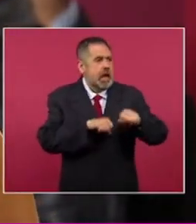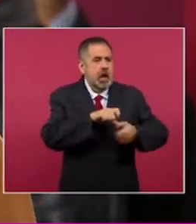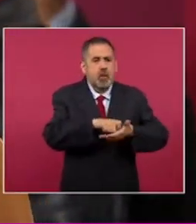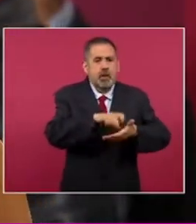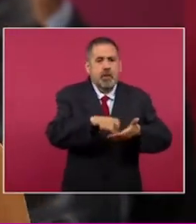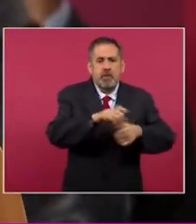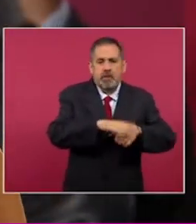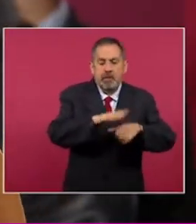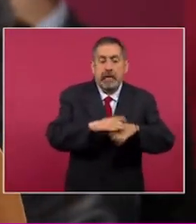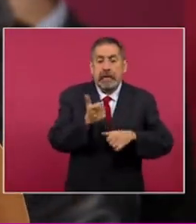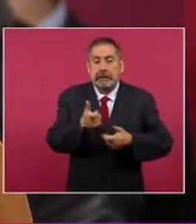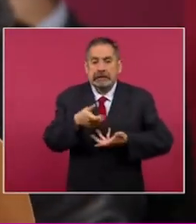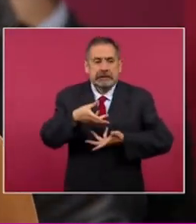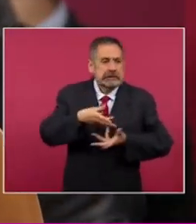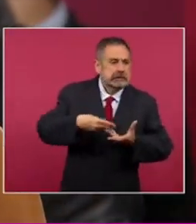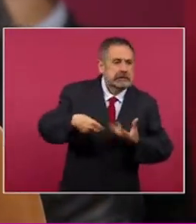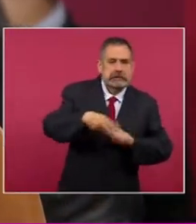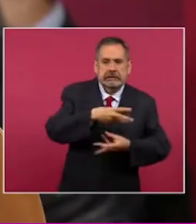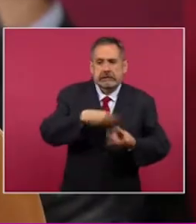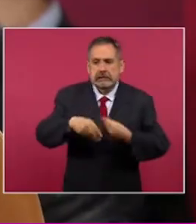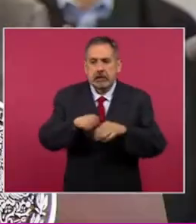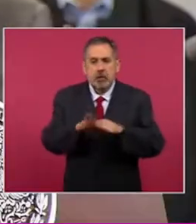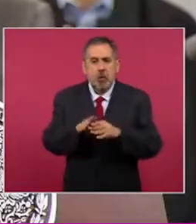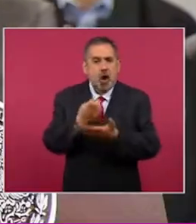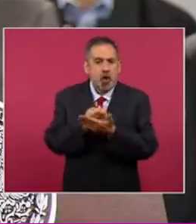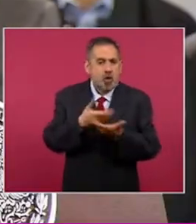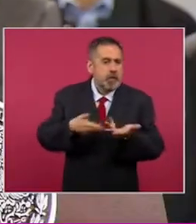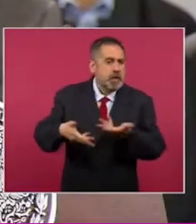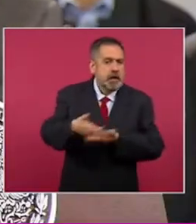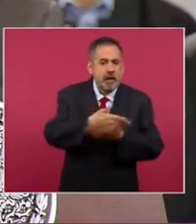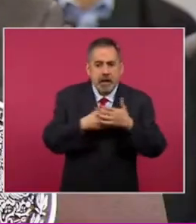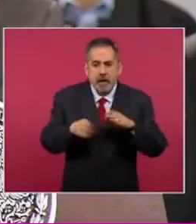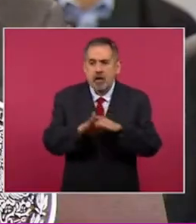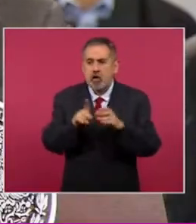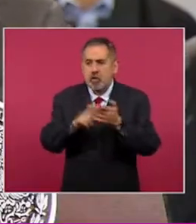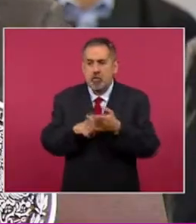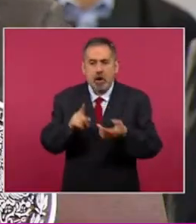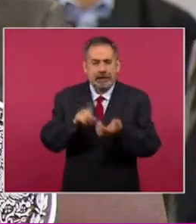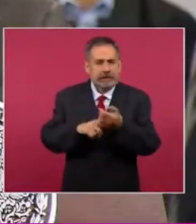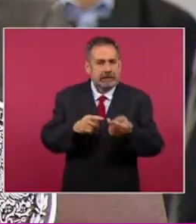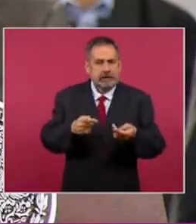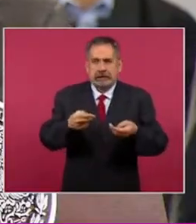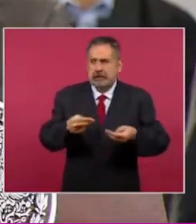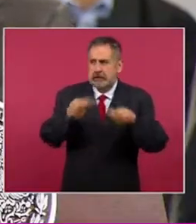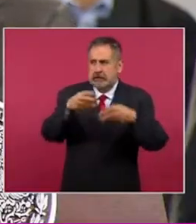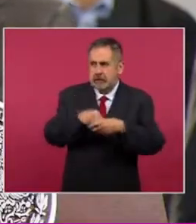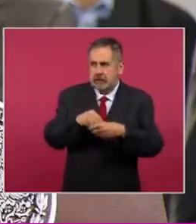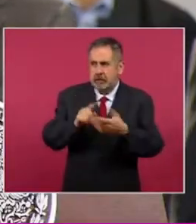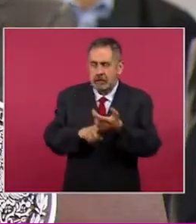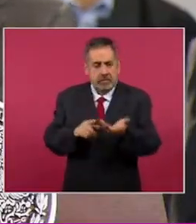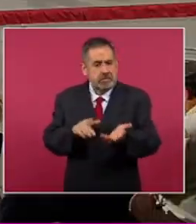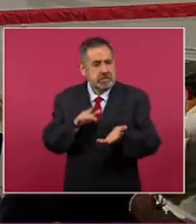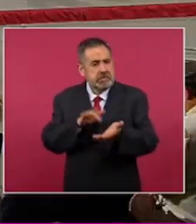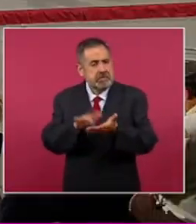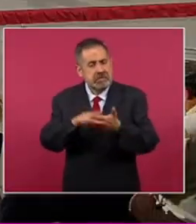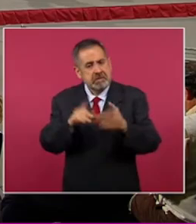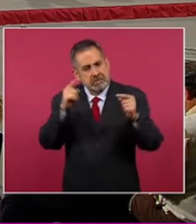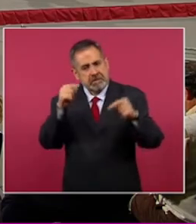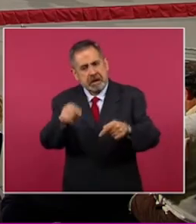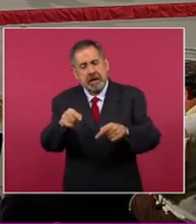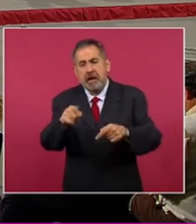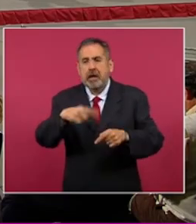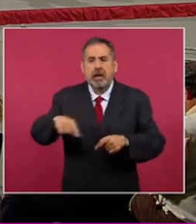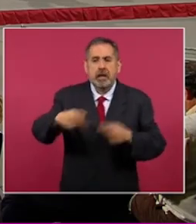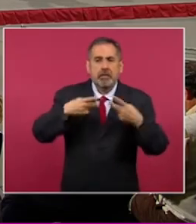dará dinamismo a la economía local, al mercado interno, y se apoyará no solamente directamente a